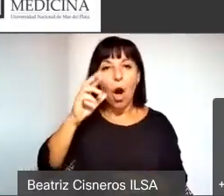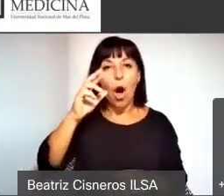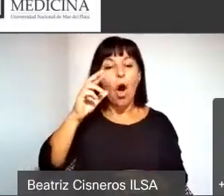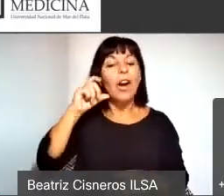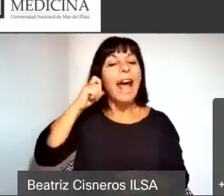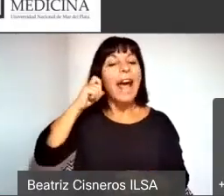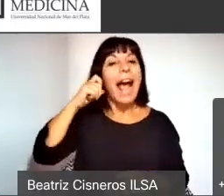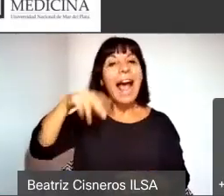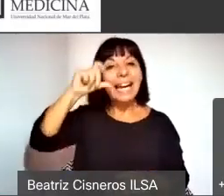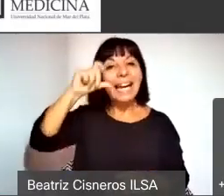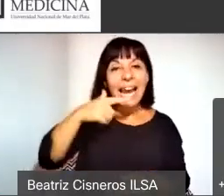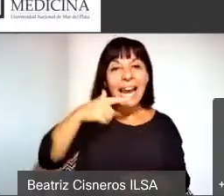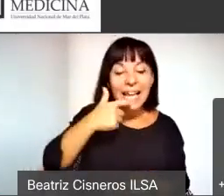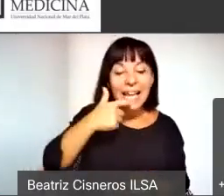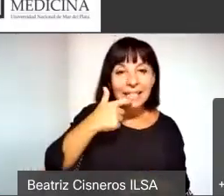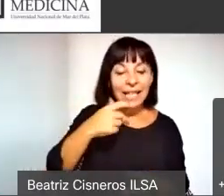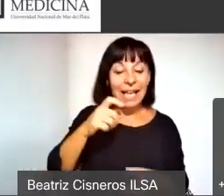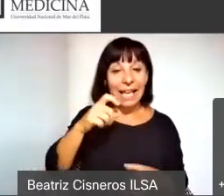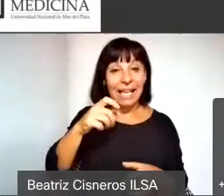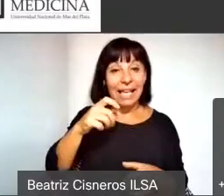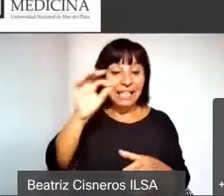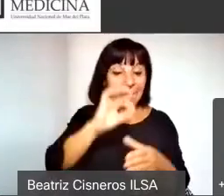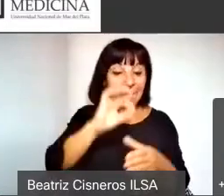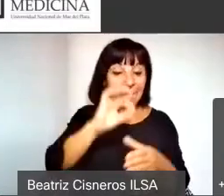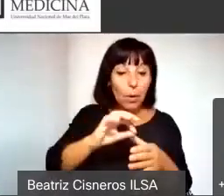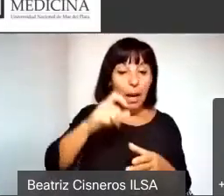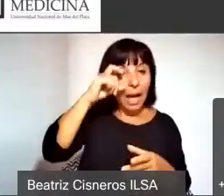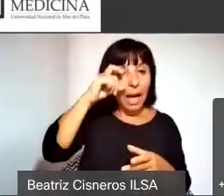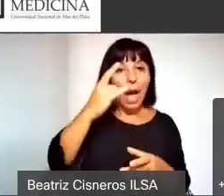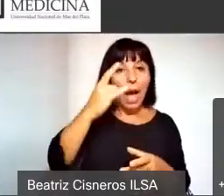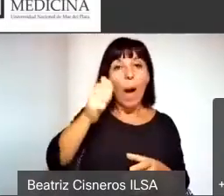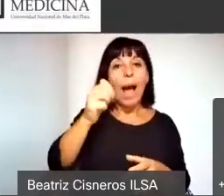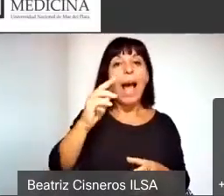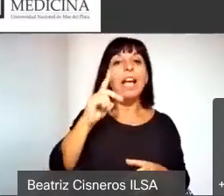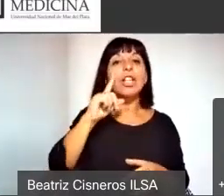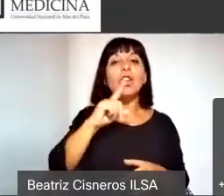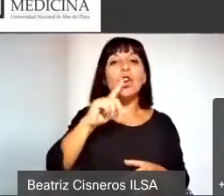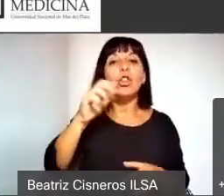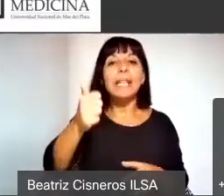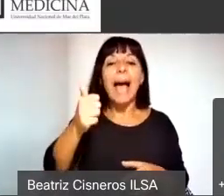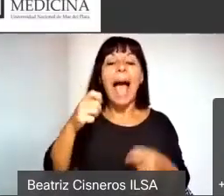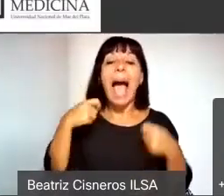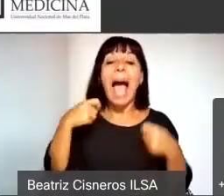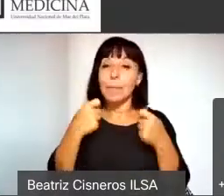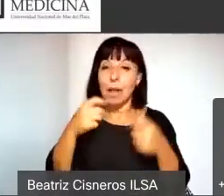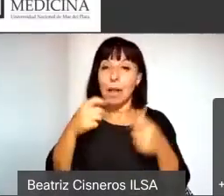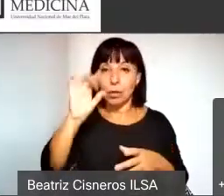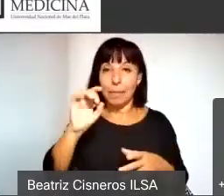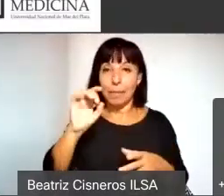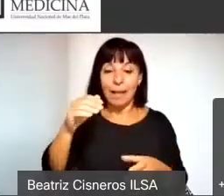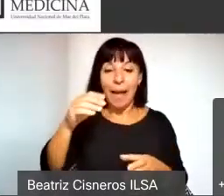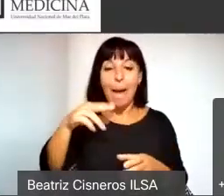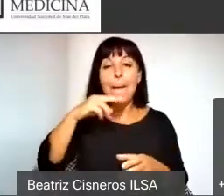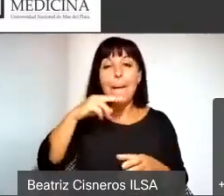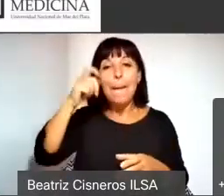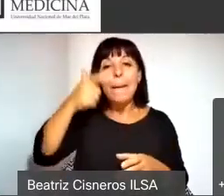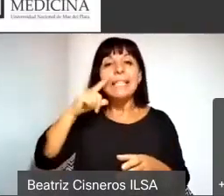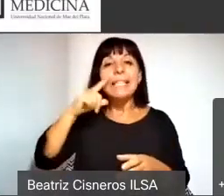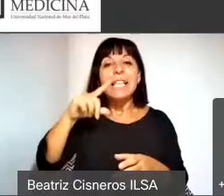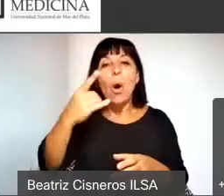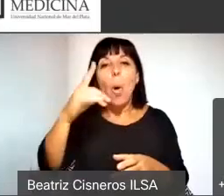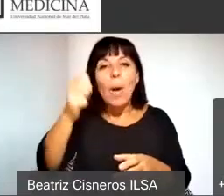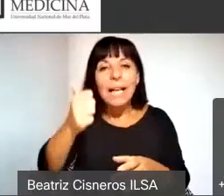la célula eucariota animal. Estas vesículas contienen en su interior alrededor